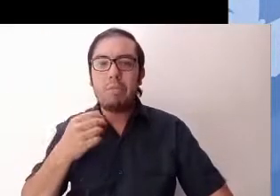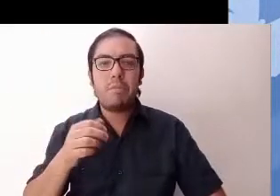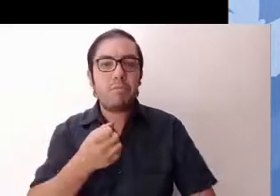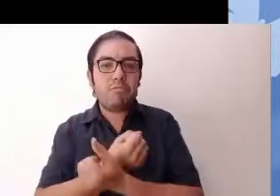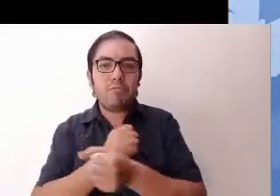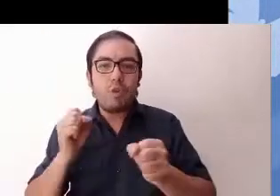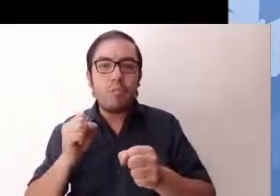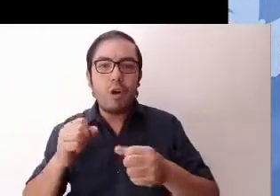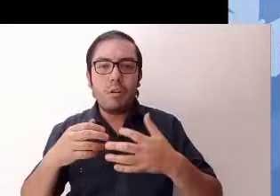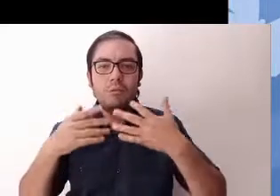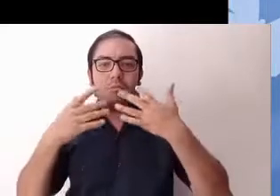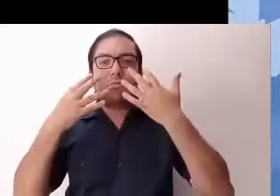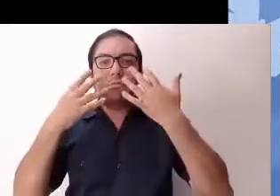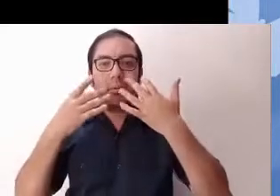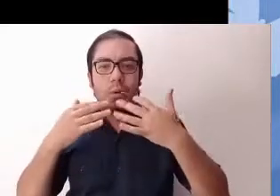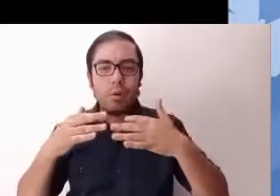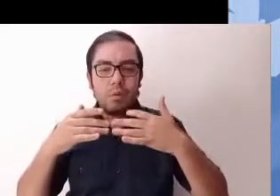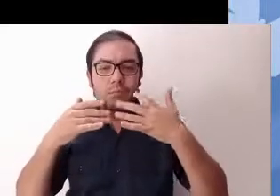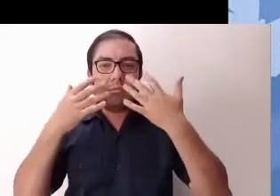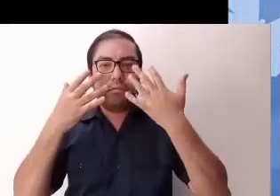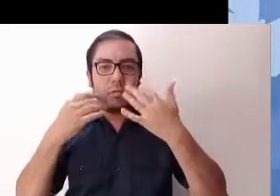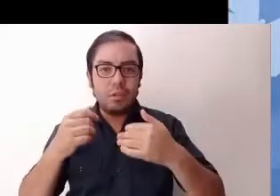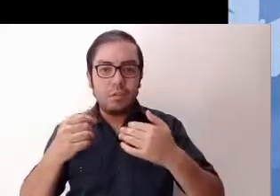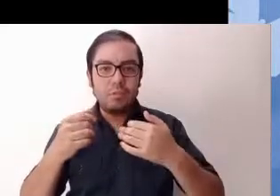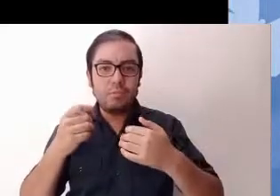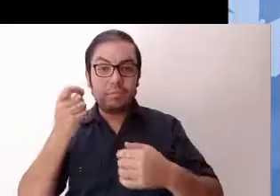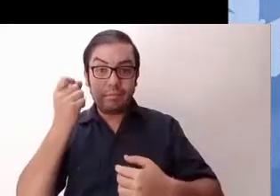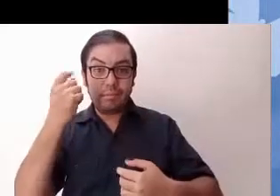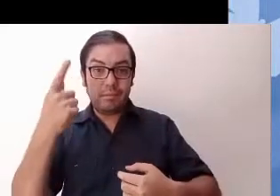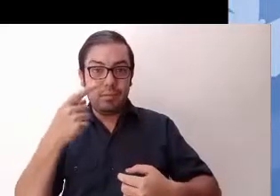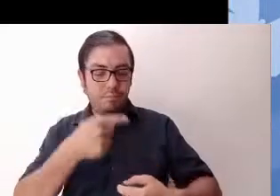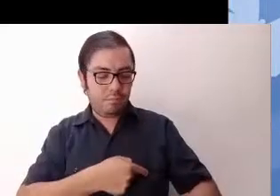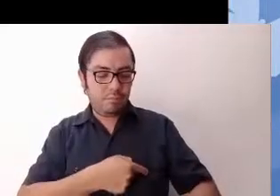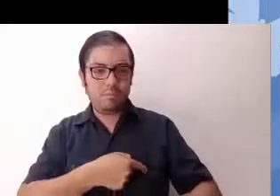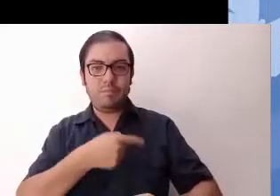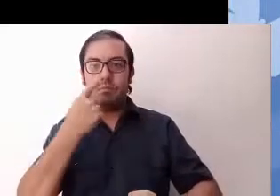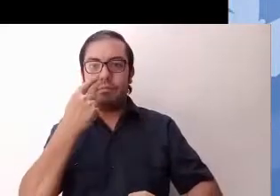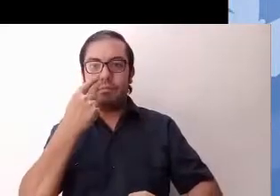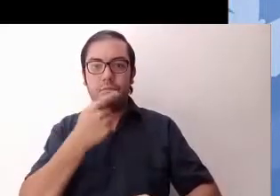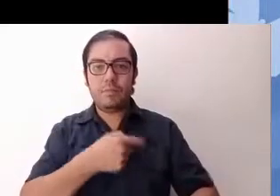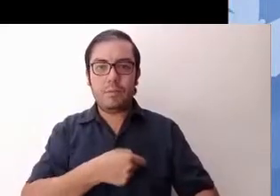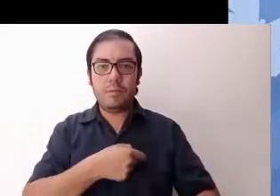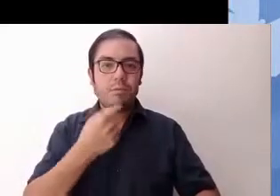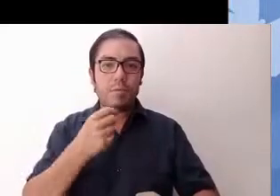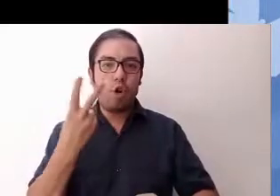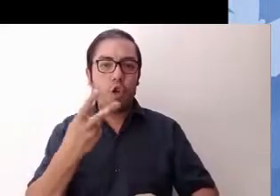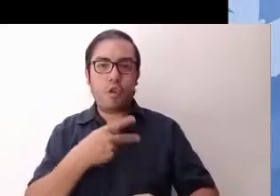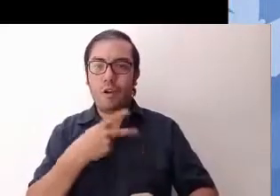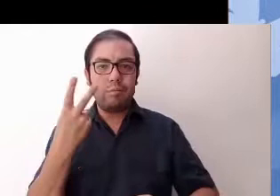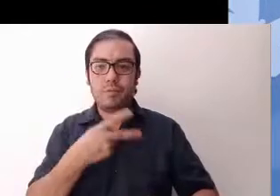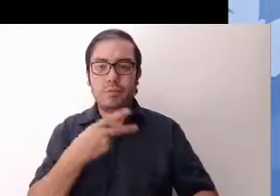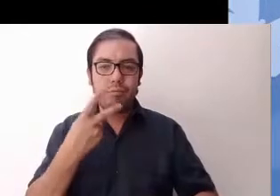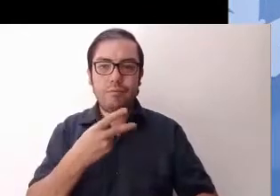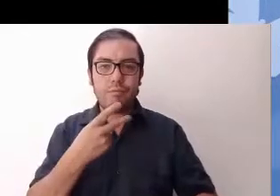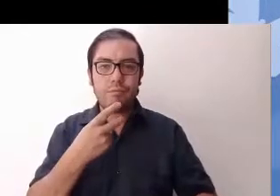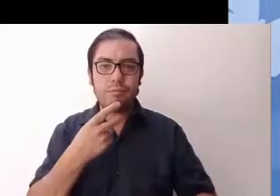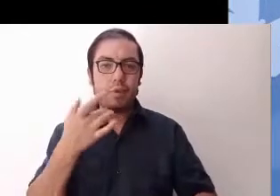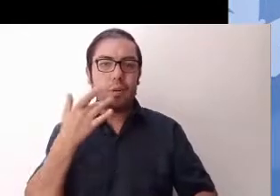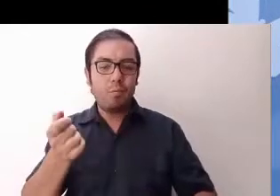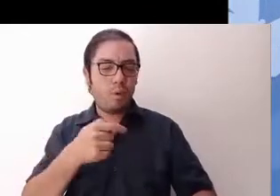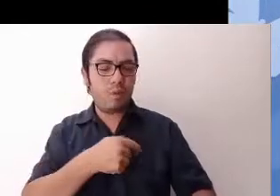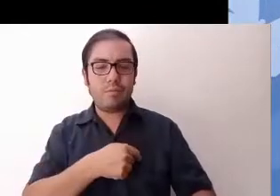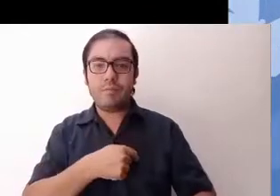cuerpo también va a estar muriéndose. Y de ahí es cuando el pulmón cae y tenemos un paro cardiorrespiratorio por